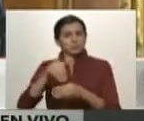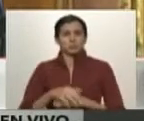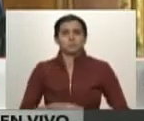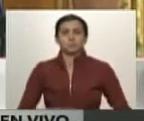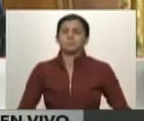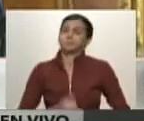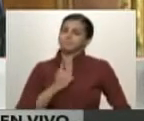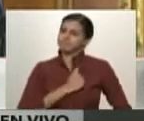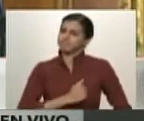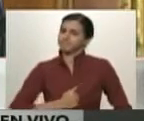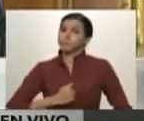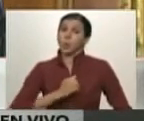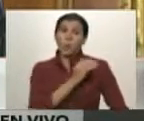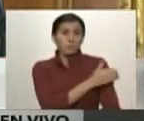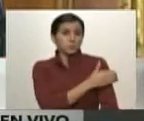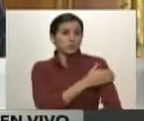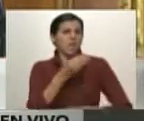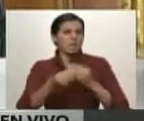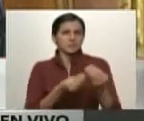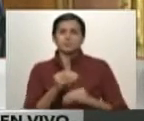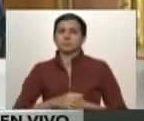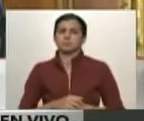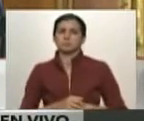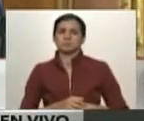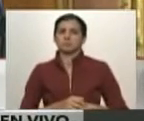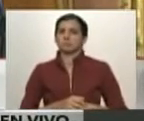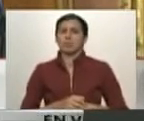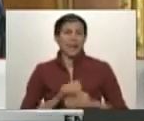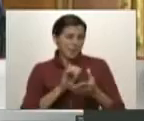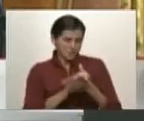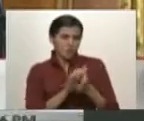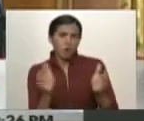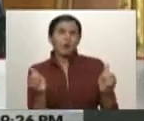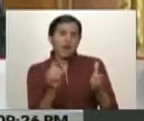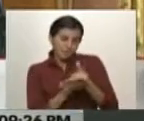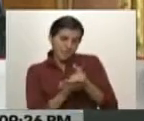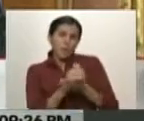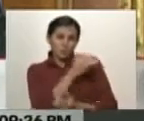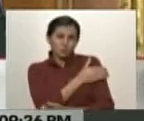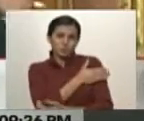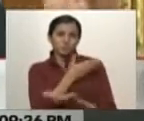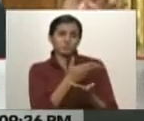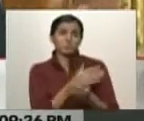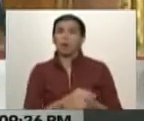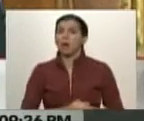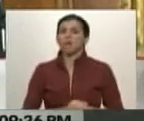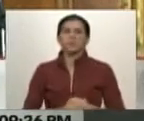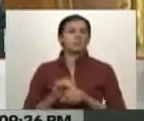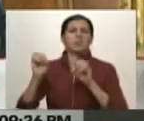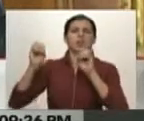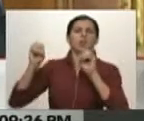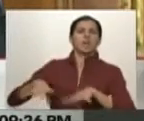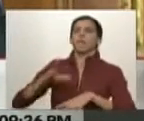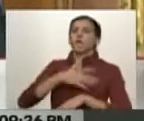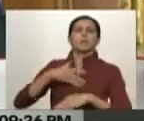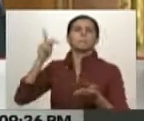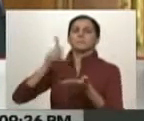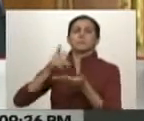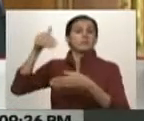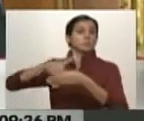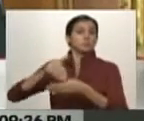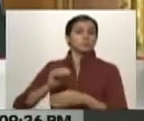lamentablemente la oposición nuestros amigos de la oposición se retiraron del proceso electoral